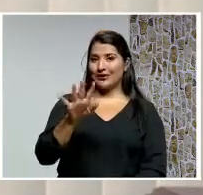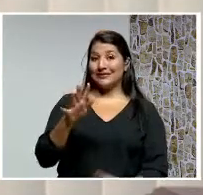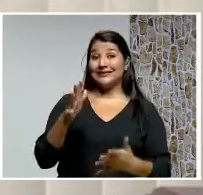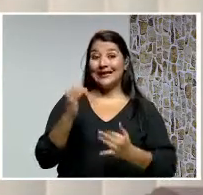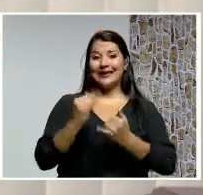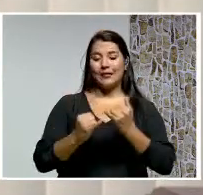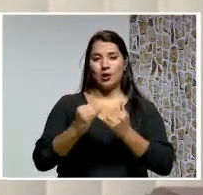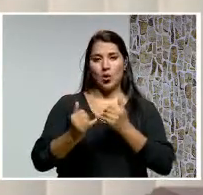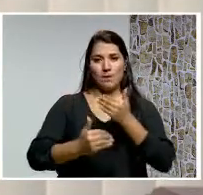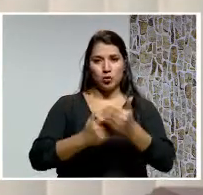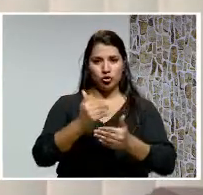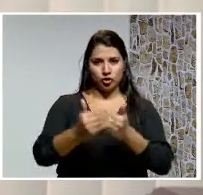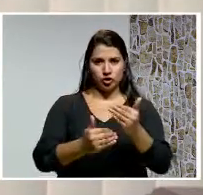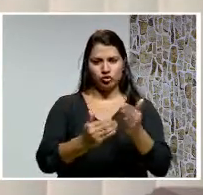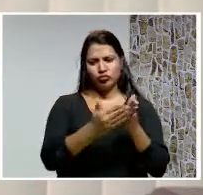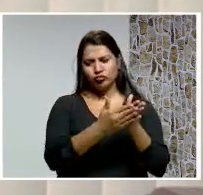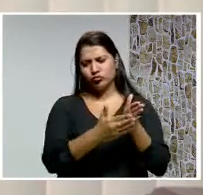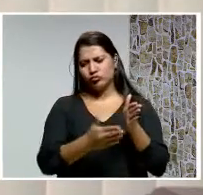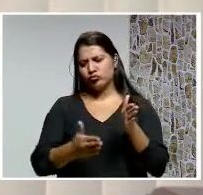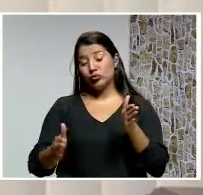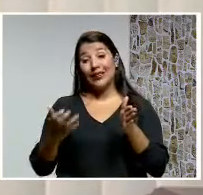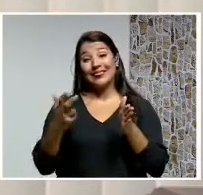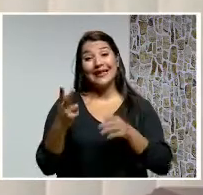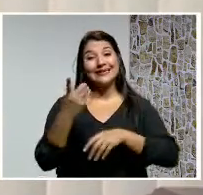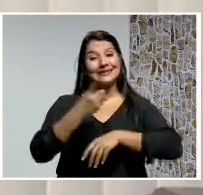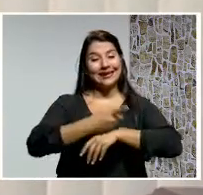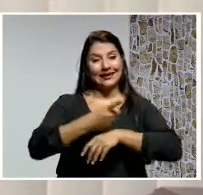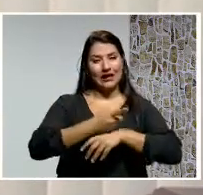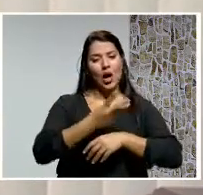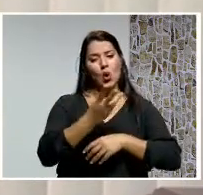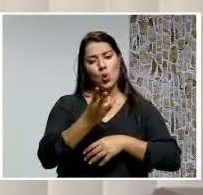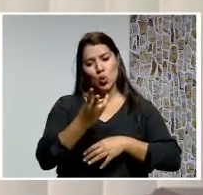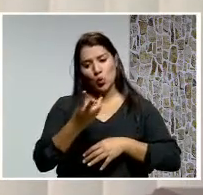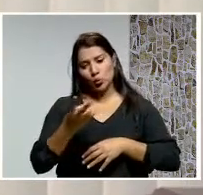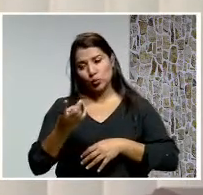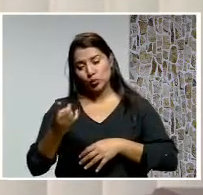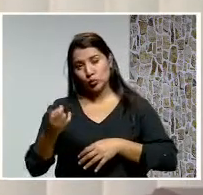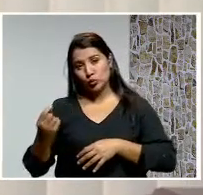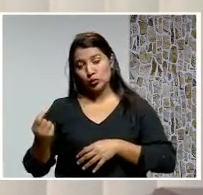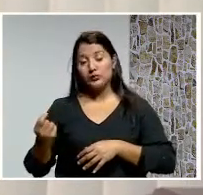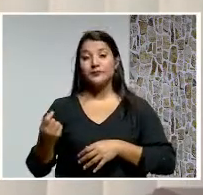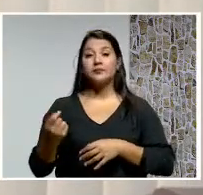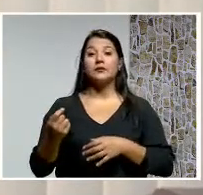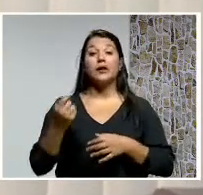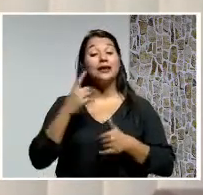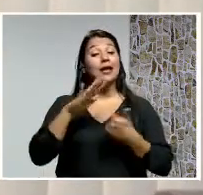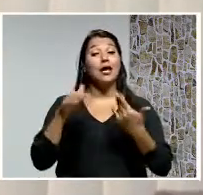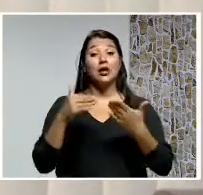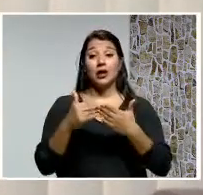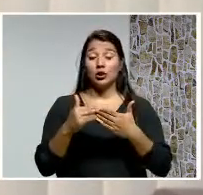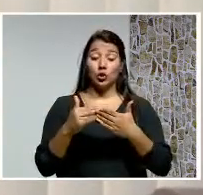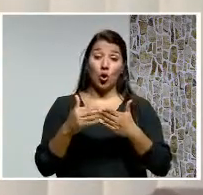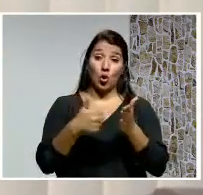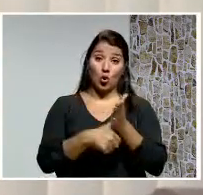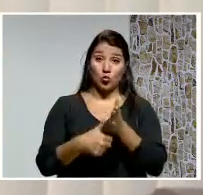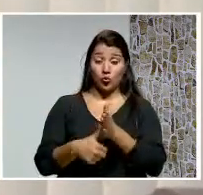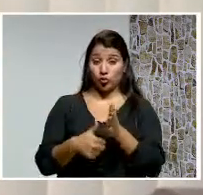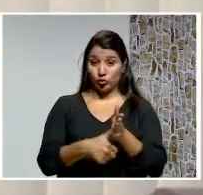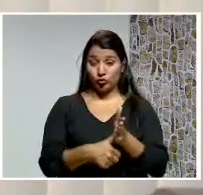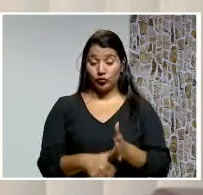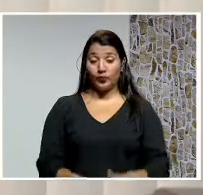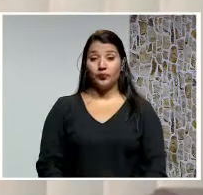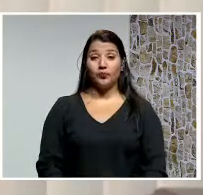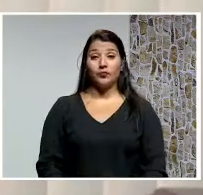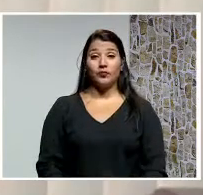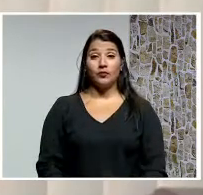proceso después de 13 días hábiles de realizar la gestión y revisión documental de todas las juntas receptoras de votos.